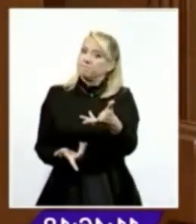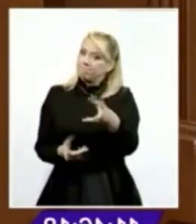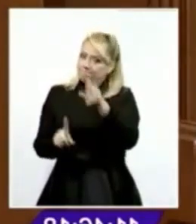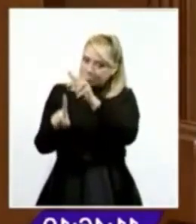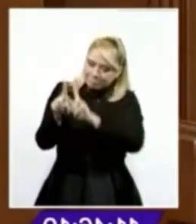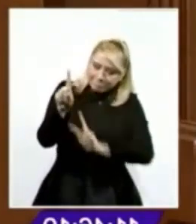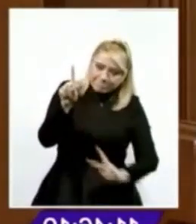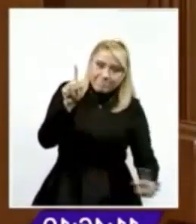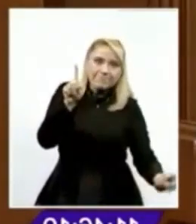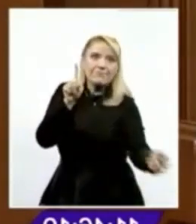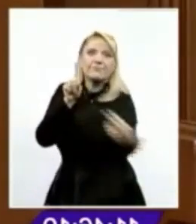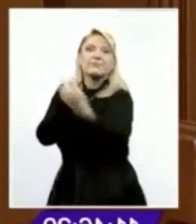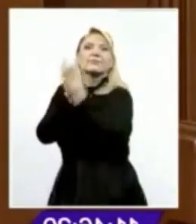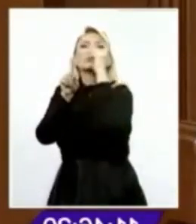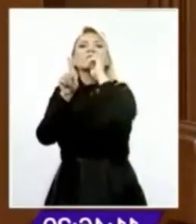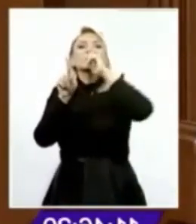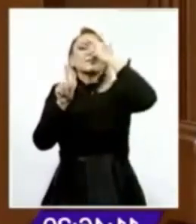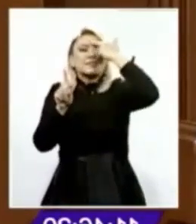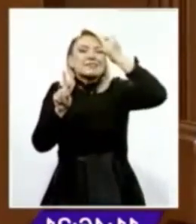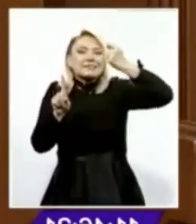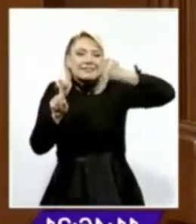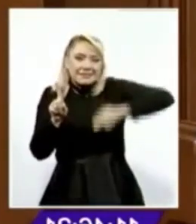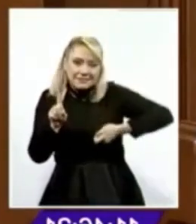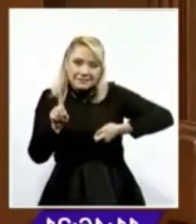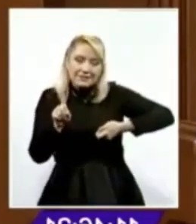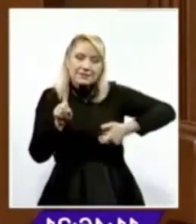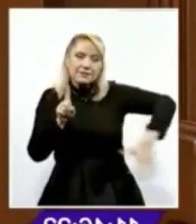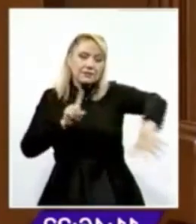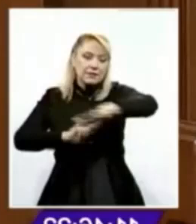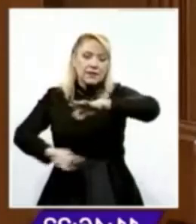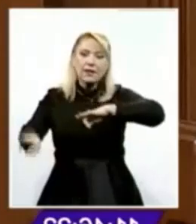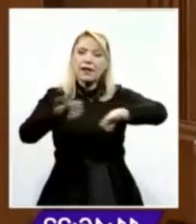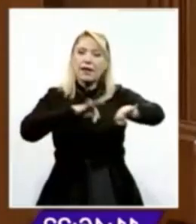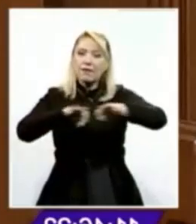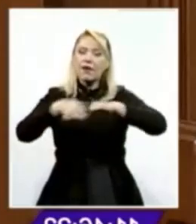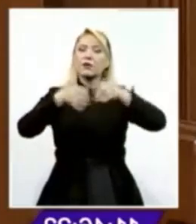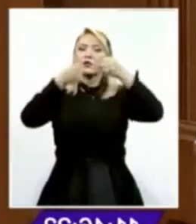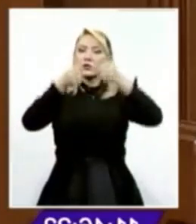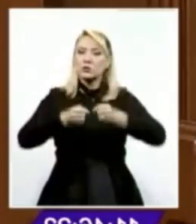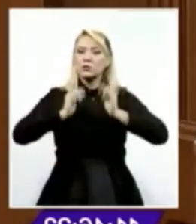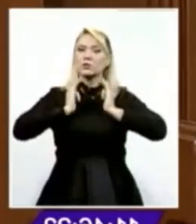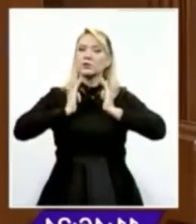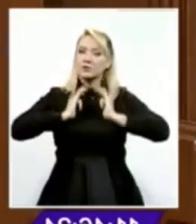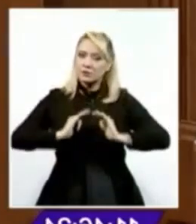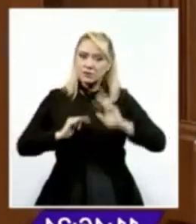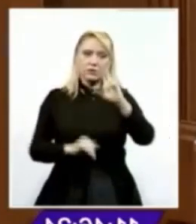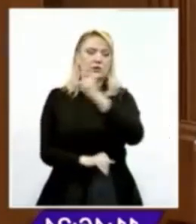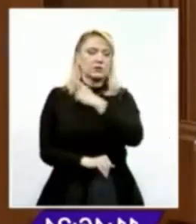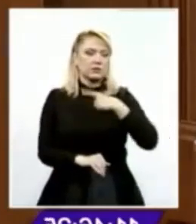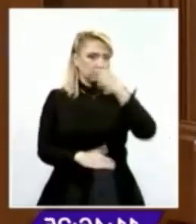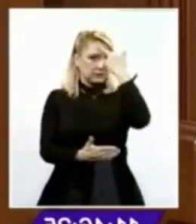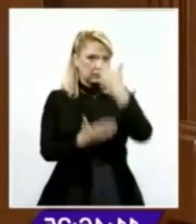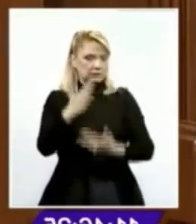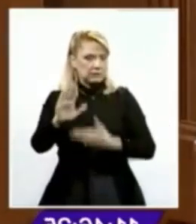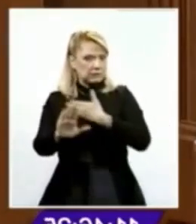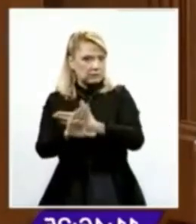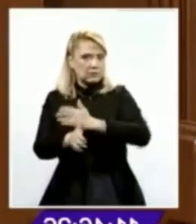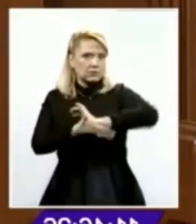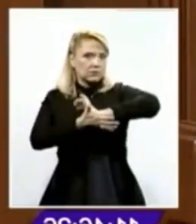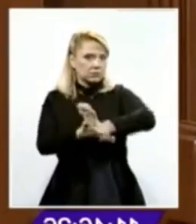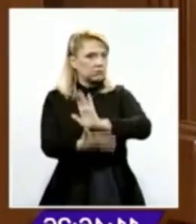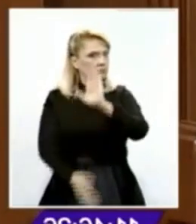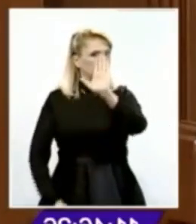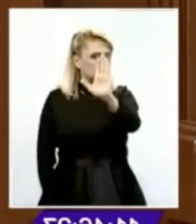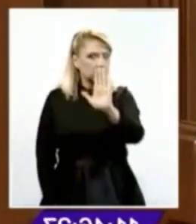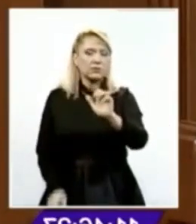de género y el fomento de ambientes laborales seguros, libres de violencia y discriminación